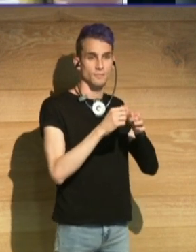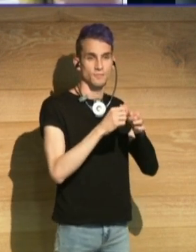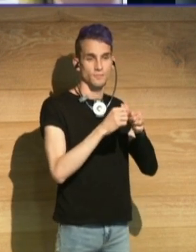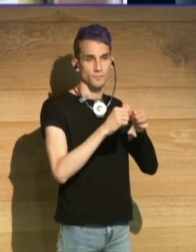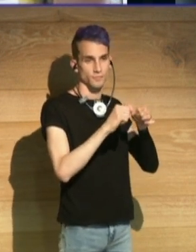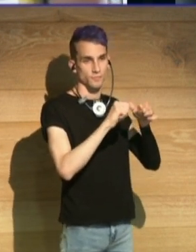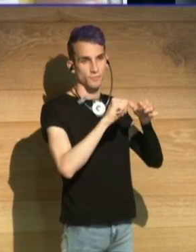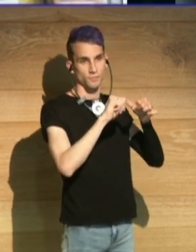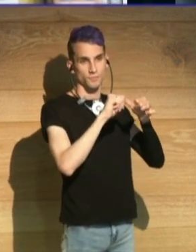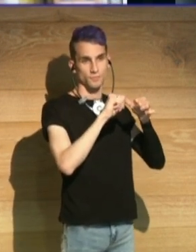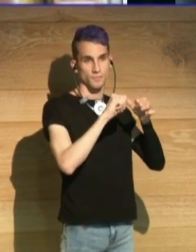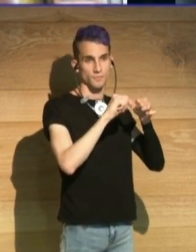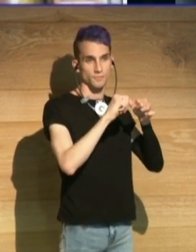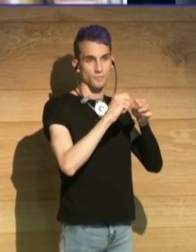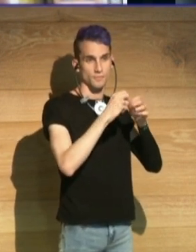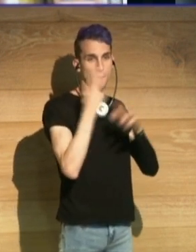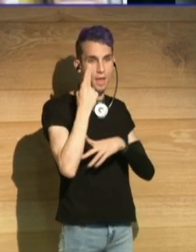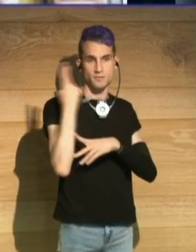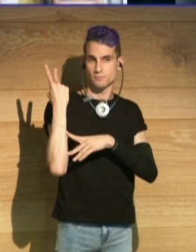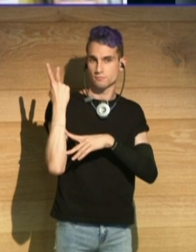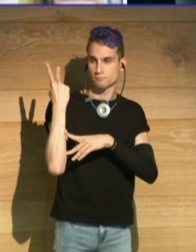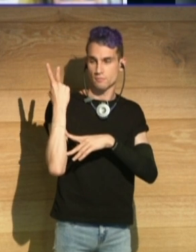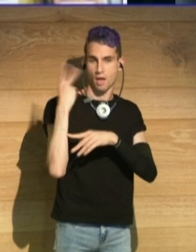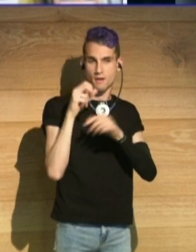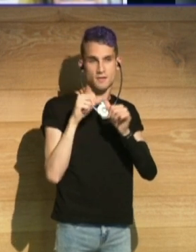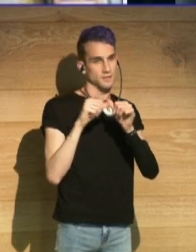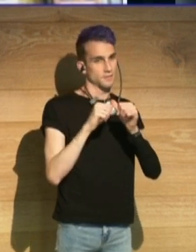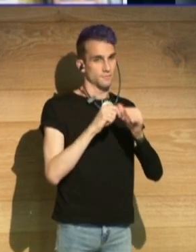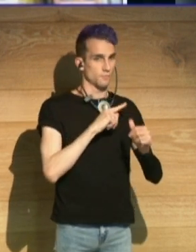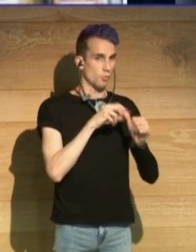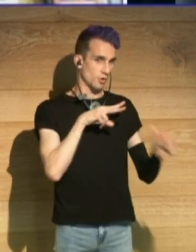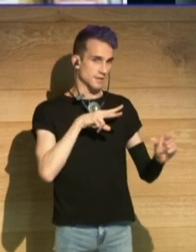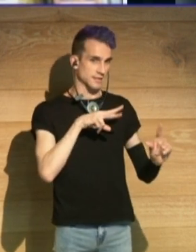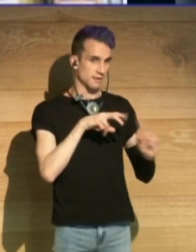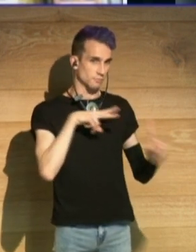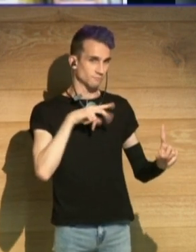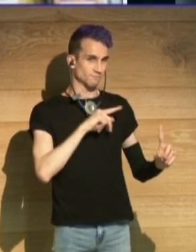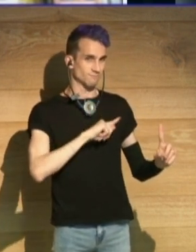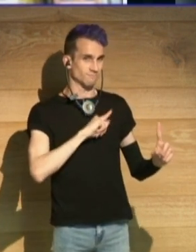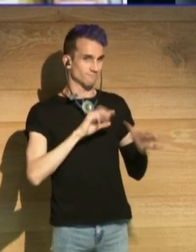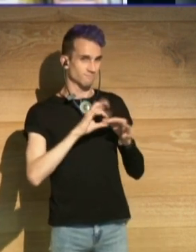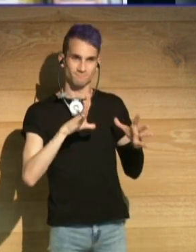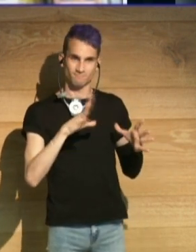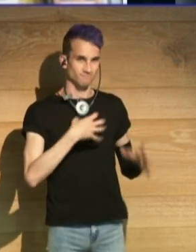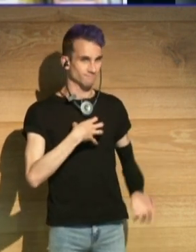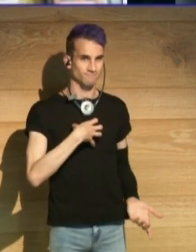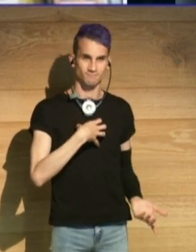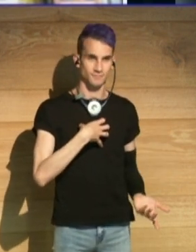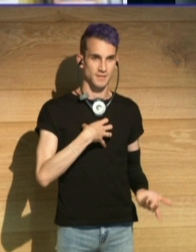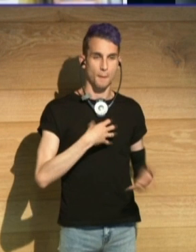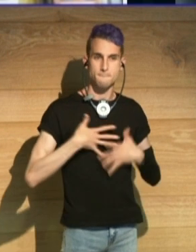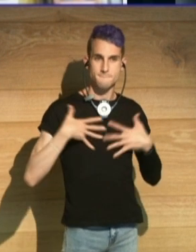quedándote indiferente desde el punto de vista emotivo, desde el punto de vista sentimental. Hay una pasión